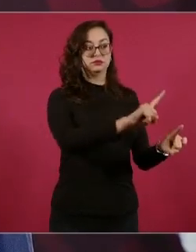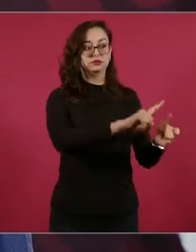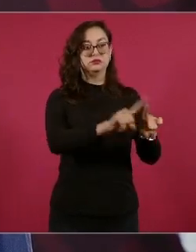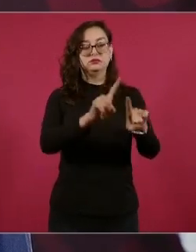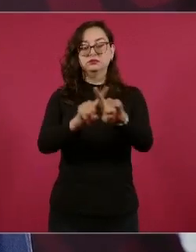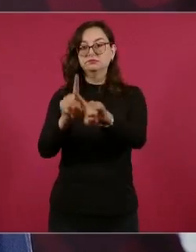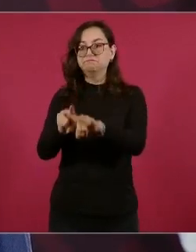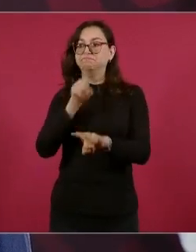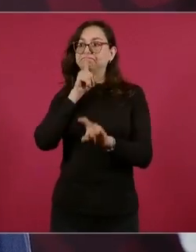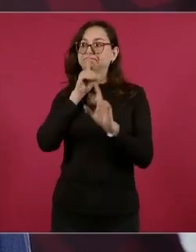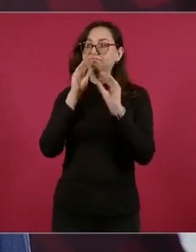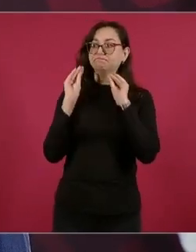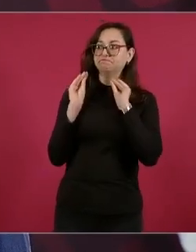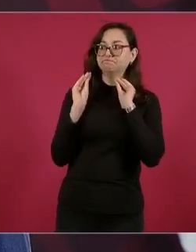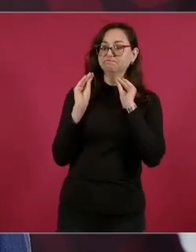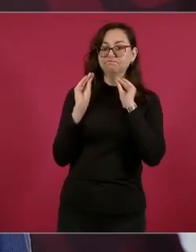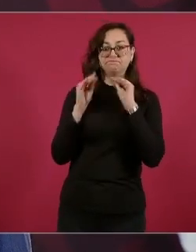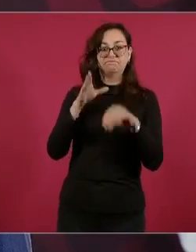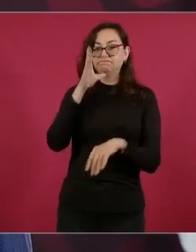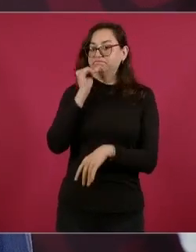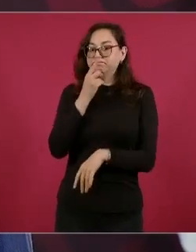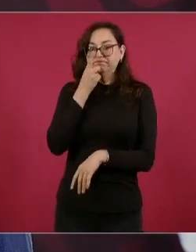secuestradas.